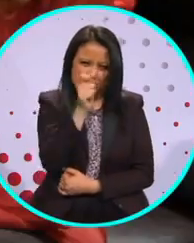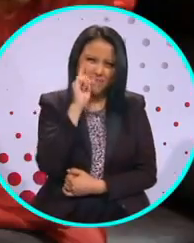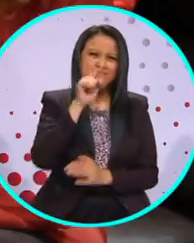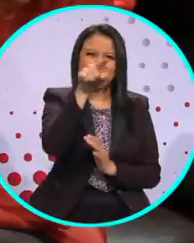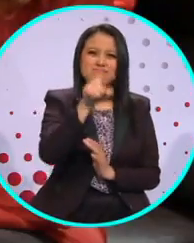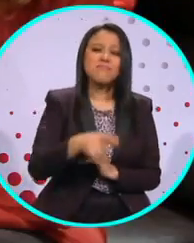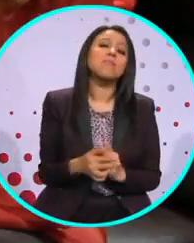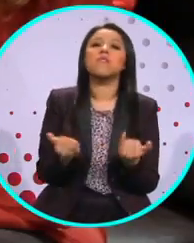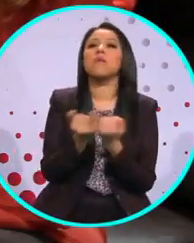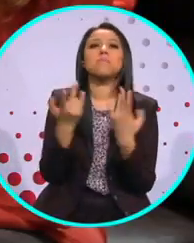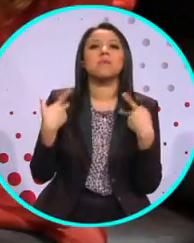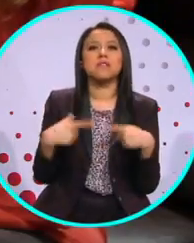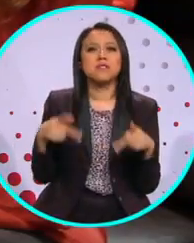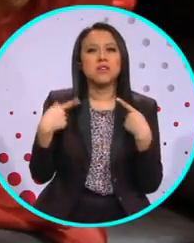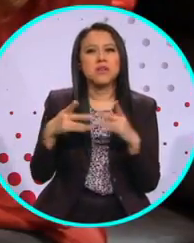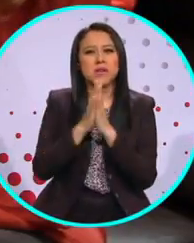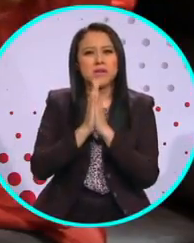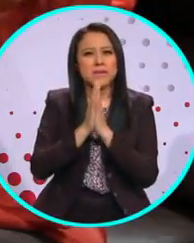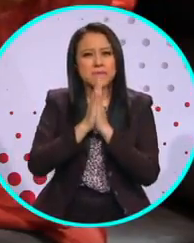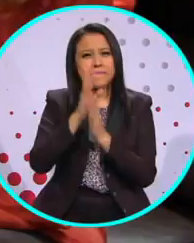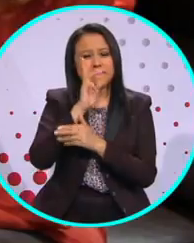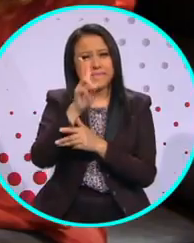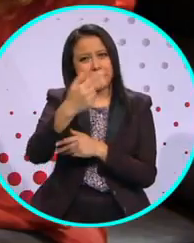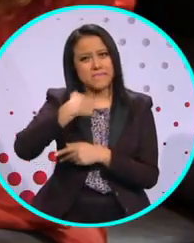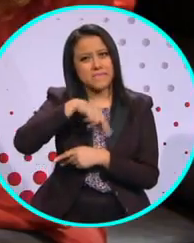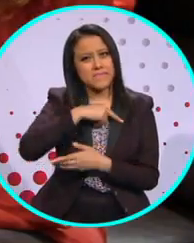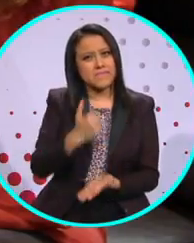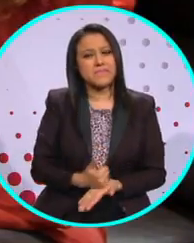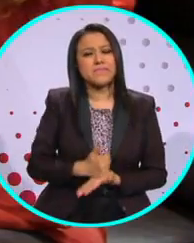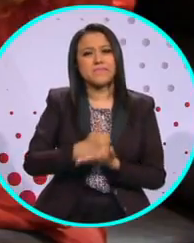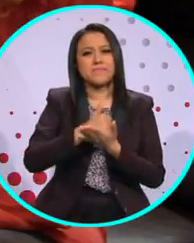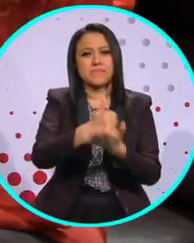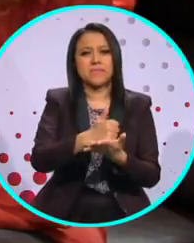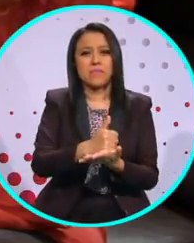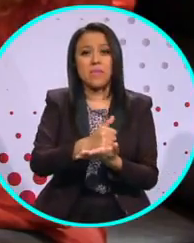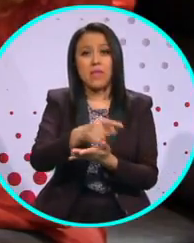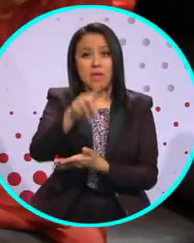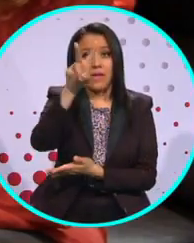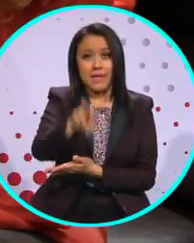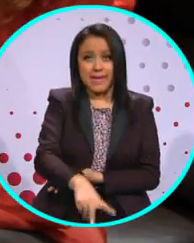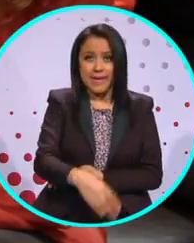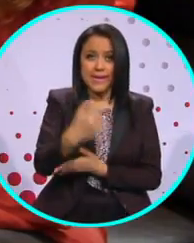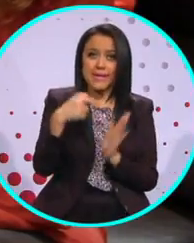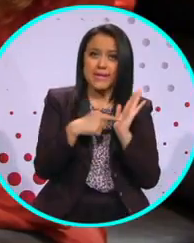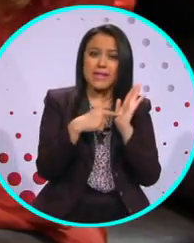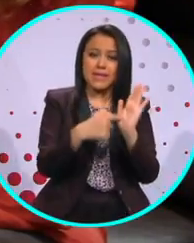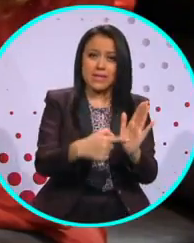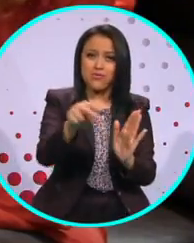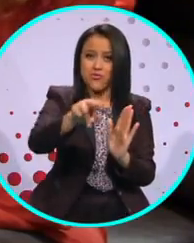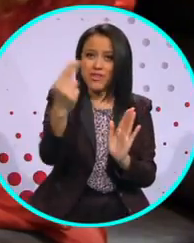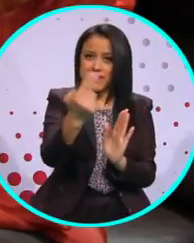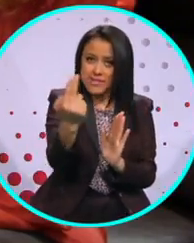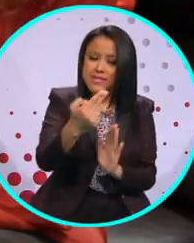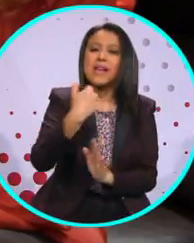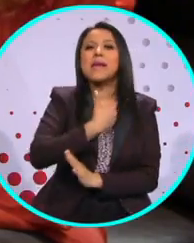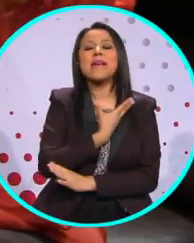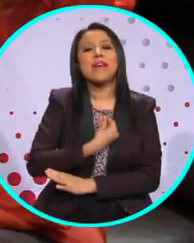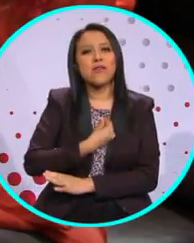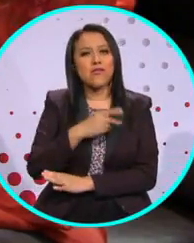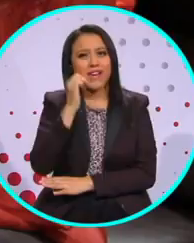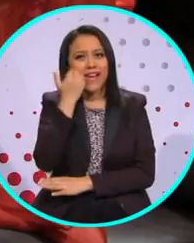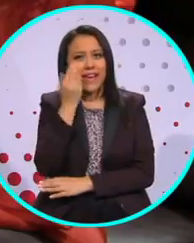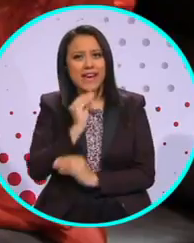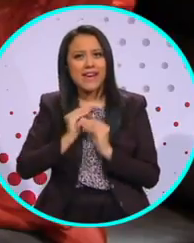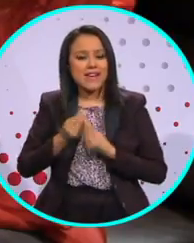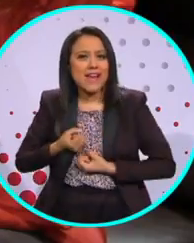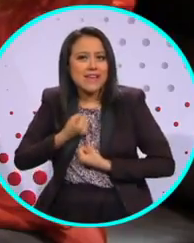que estamos aquí para ayudarles y si es el testimonio y cierto que necesitaba mi hijo este